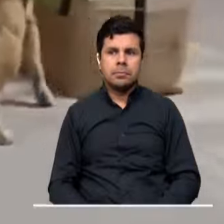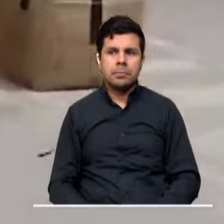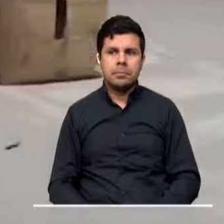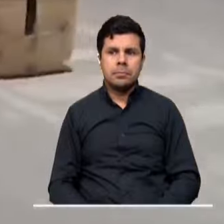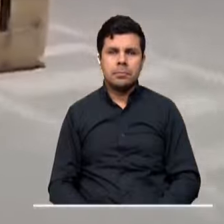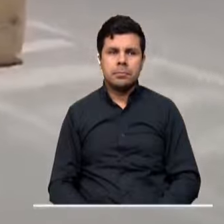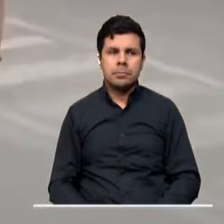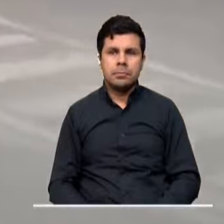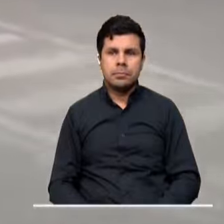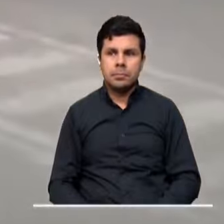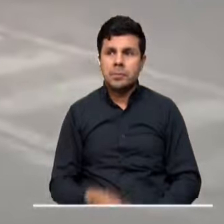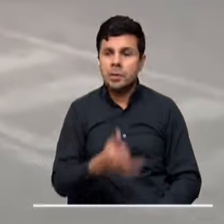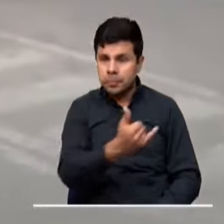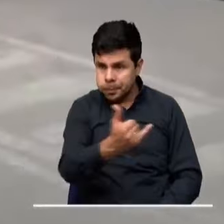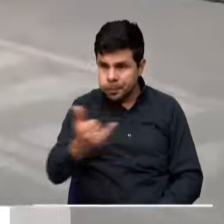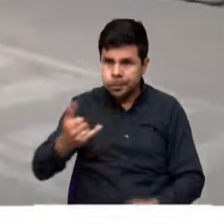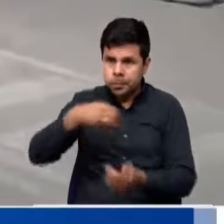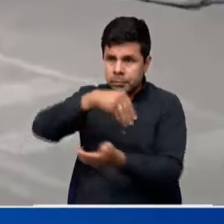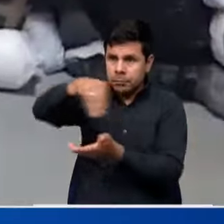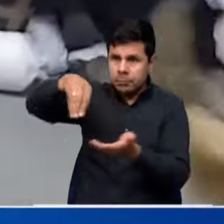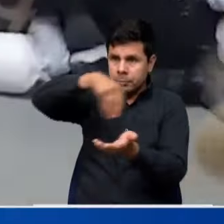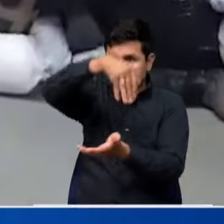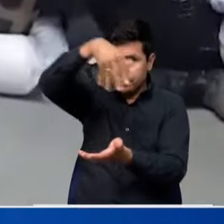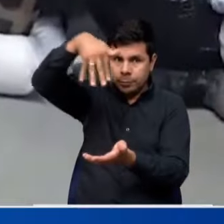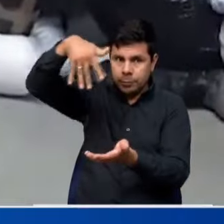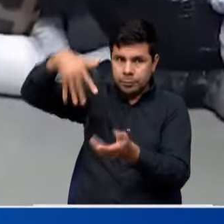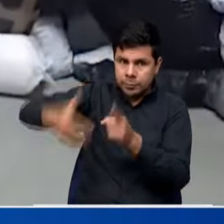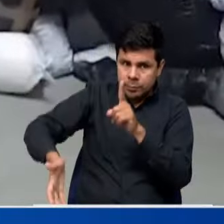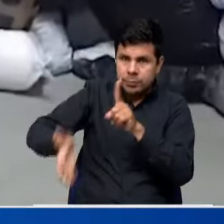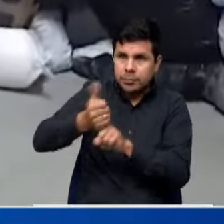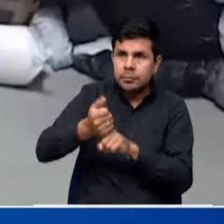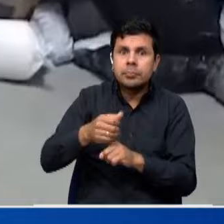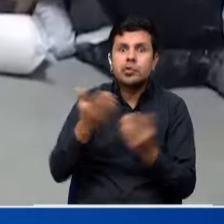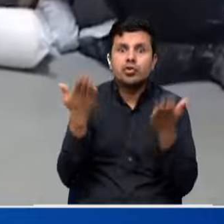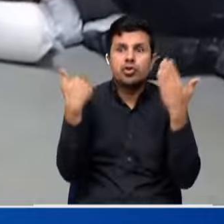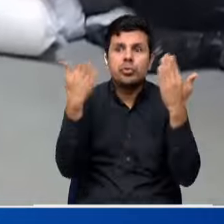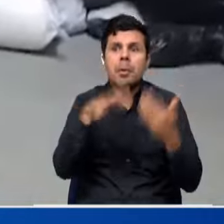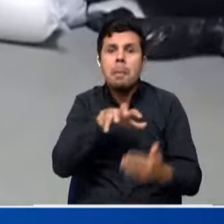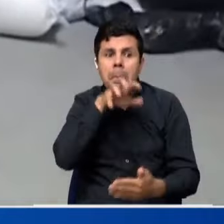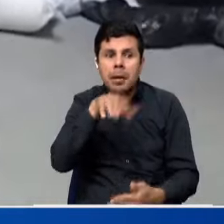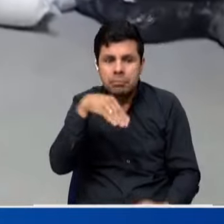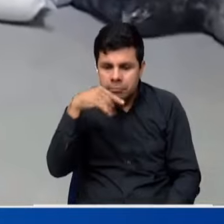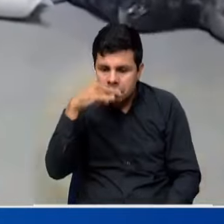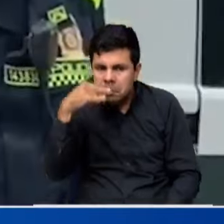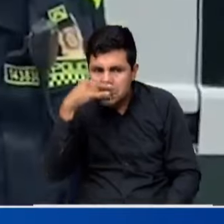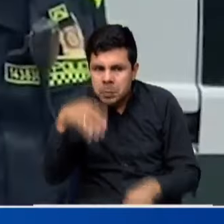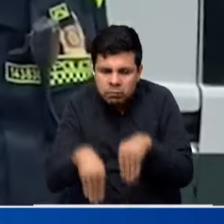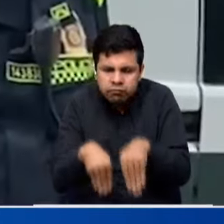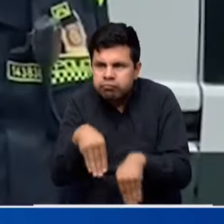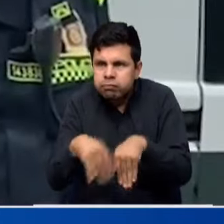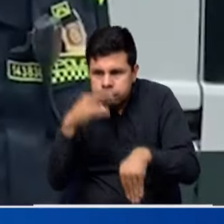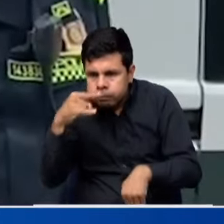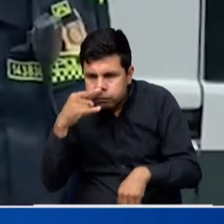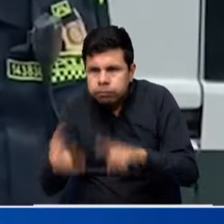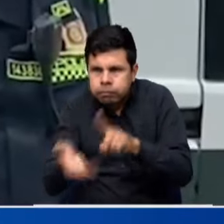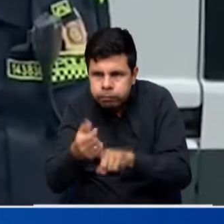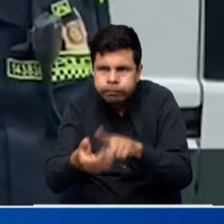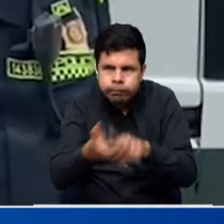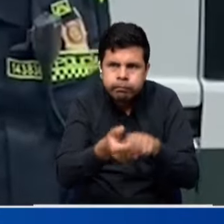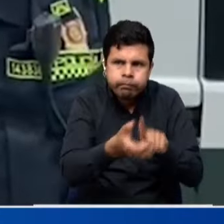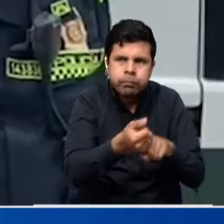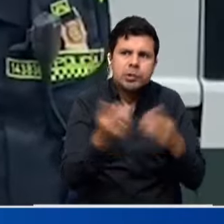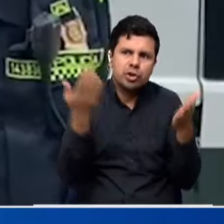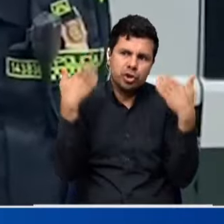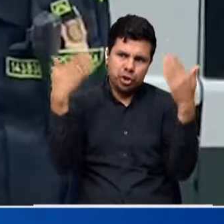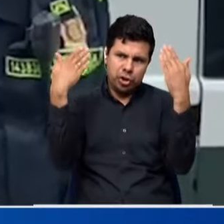Los estupefacientes procedentes del Magdalena Medio fueron descubiertos gracias al olfato de los caninos del grupo de carabineros. A través de diferentes planes